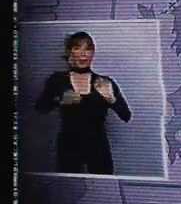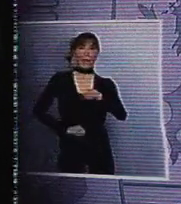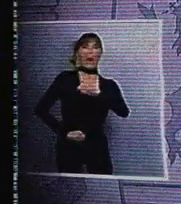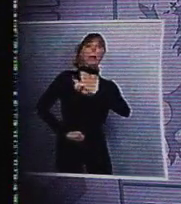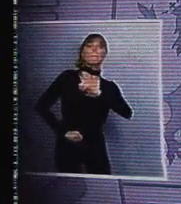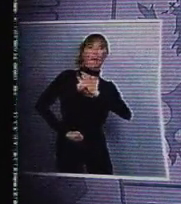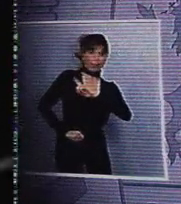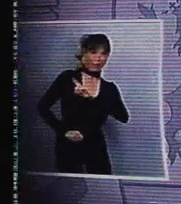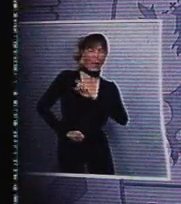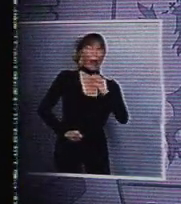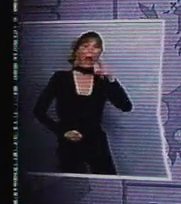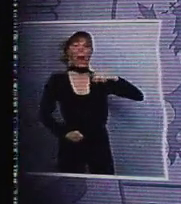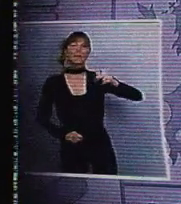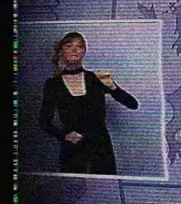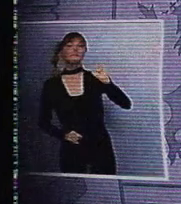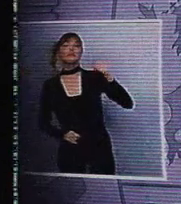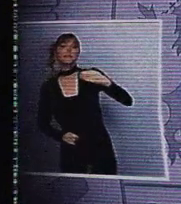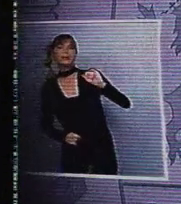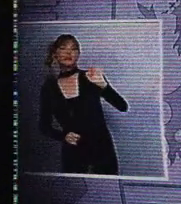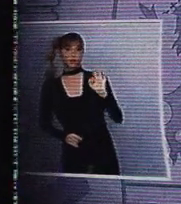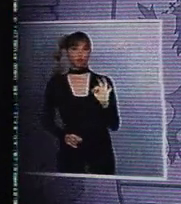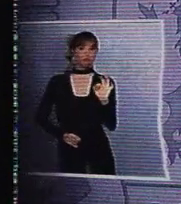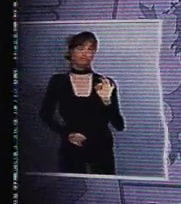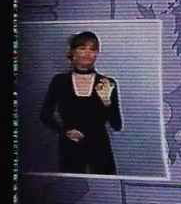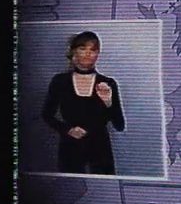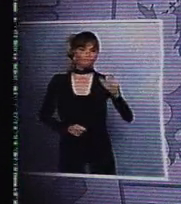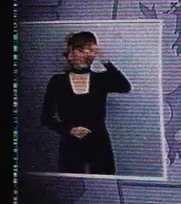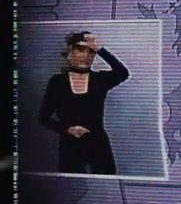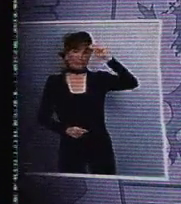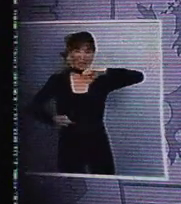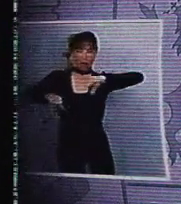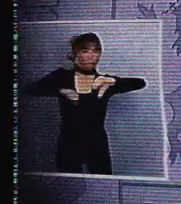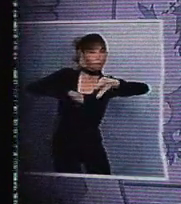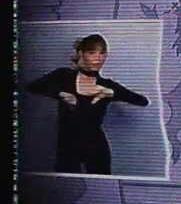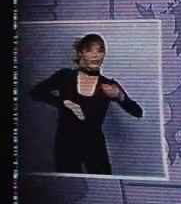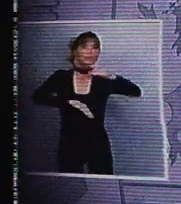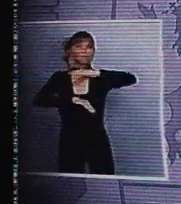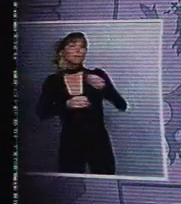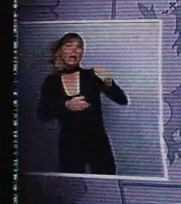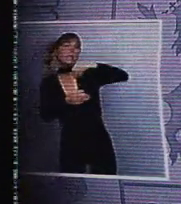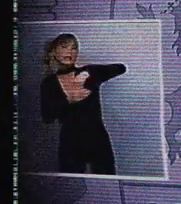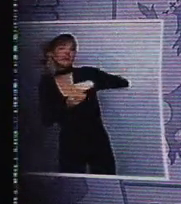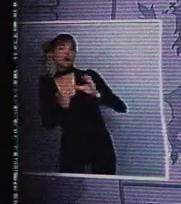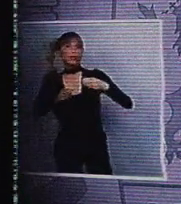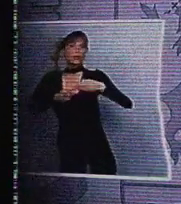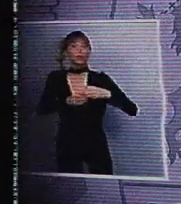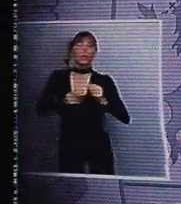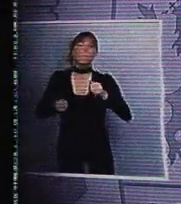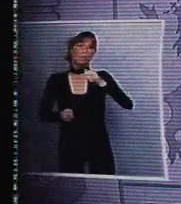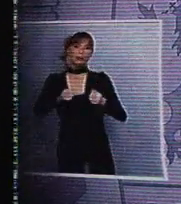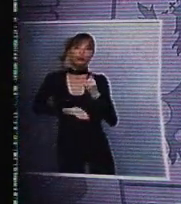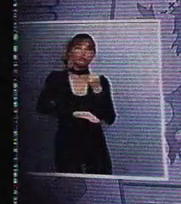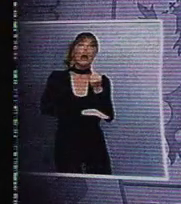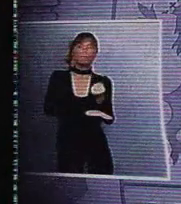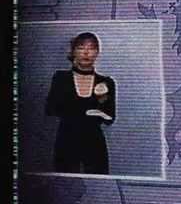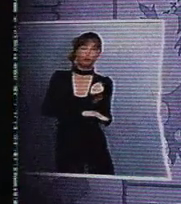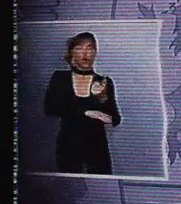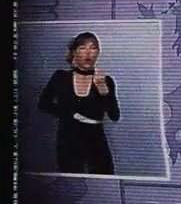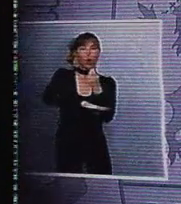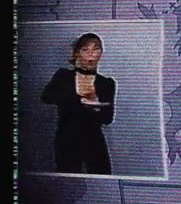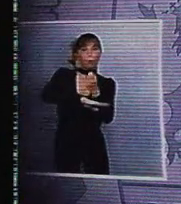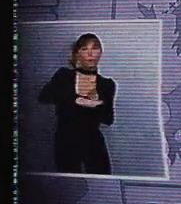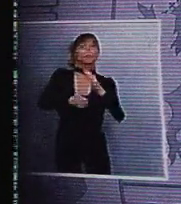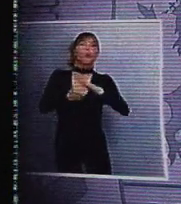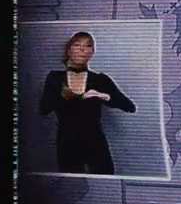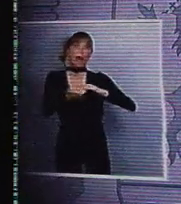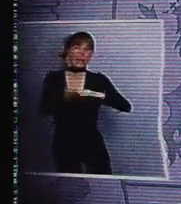abandono en su forma máv y mientras todo esto ocurría Pedro Sánchez se dedicaba a preparar su espectáculo